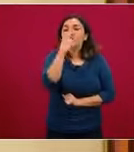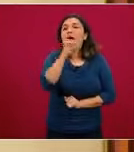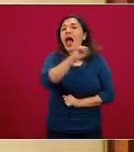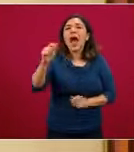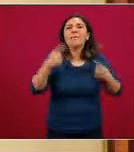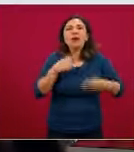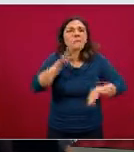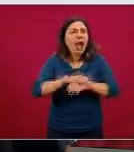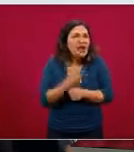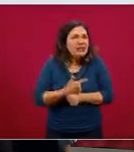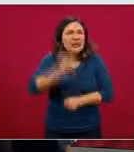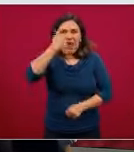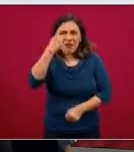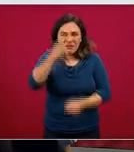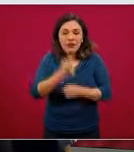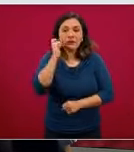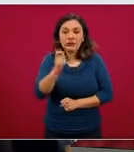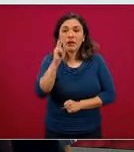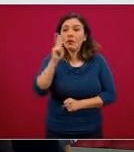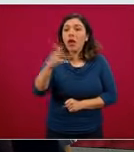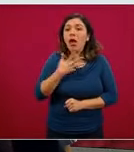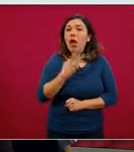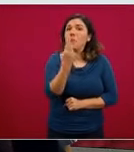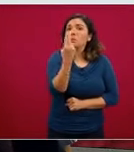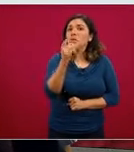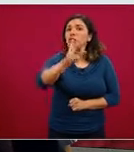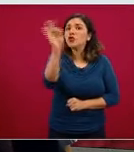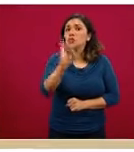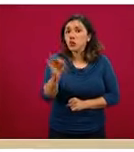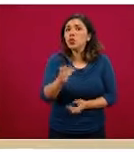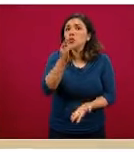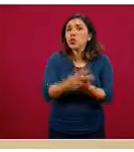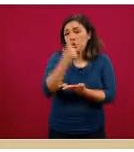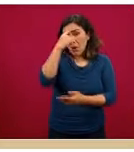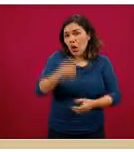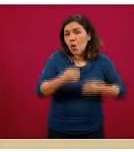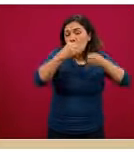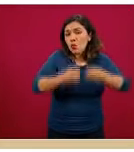más críticos. Aquí también tenemos un 25% solamente de